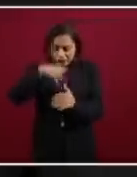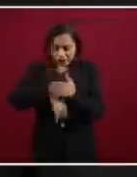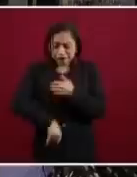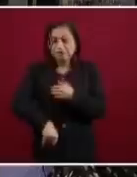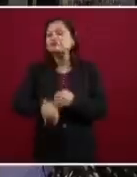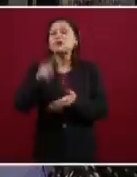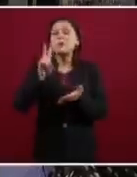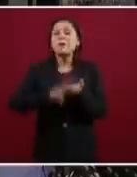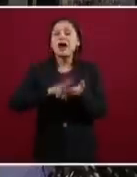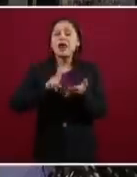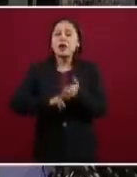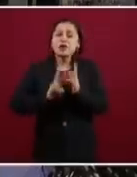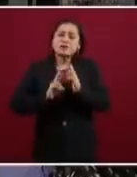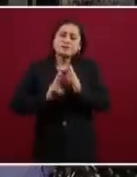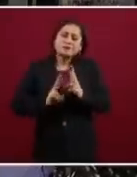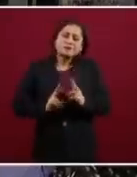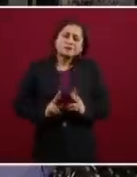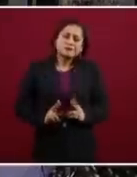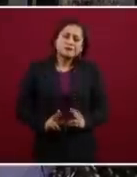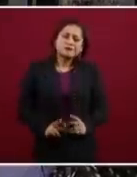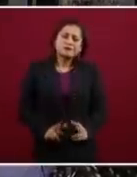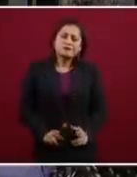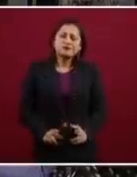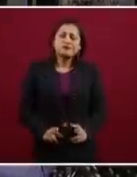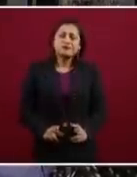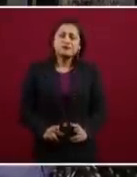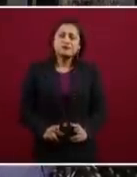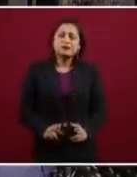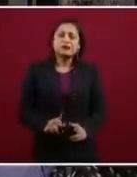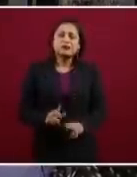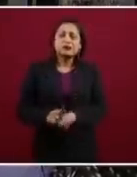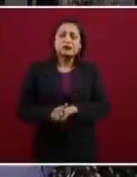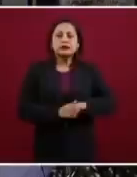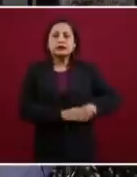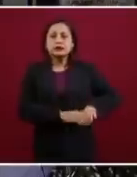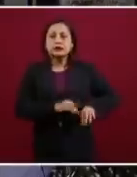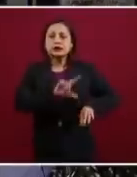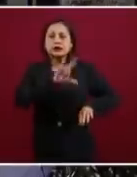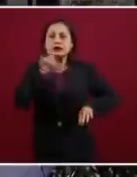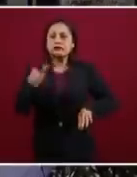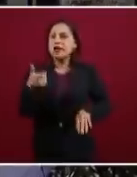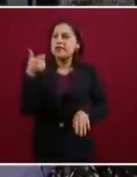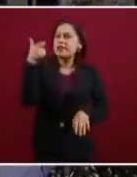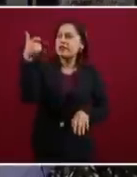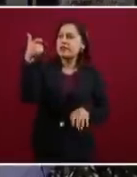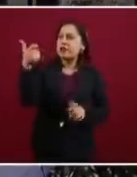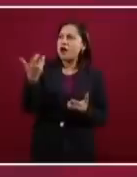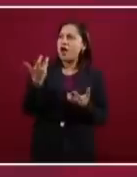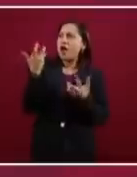y eleva el dinero a lo supremo